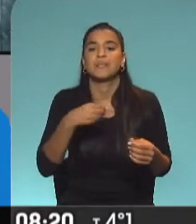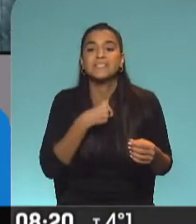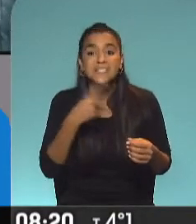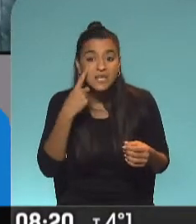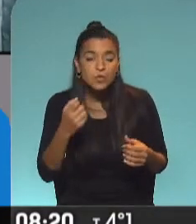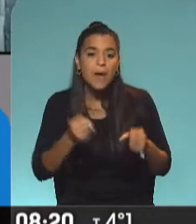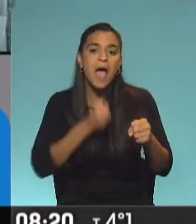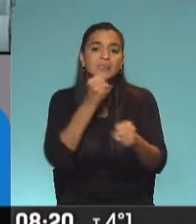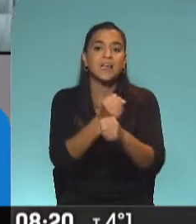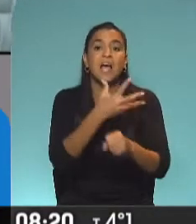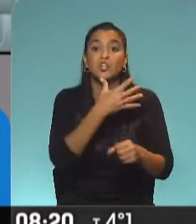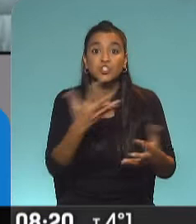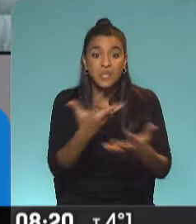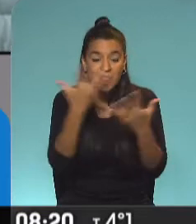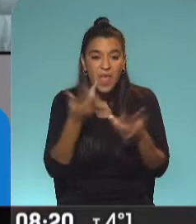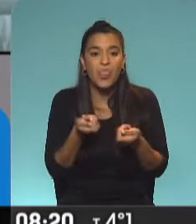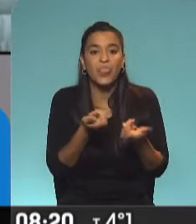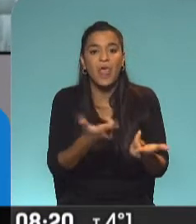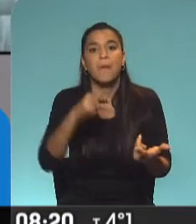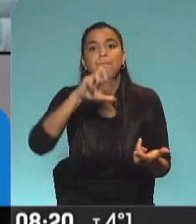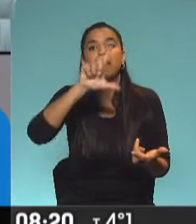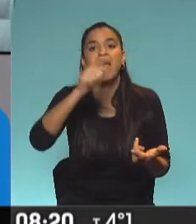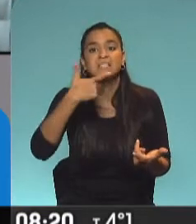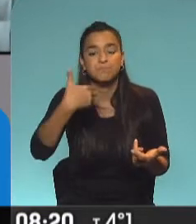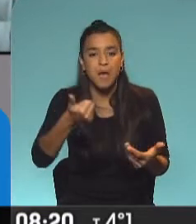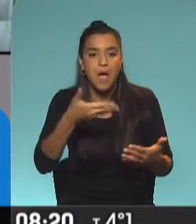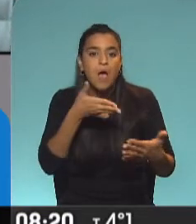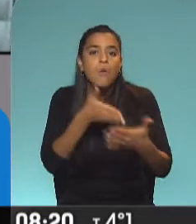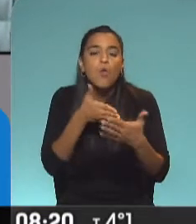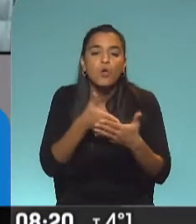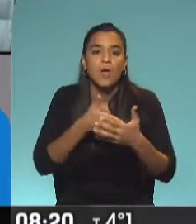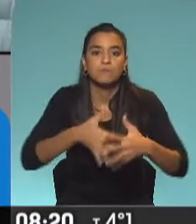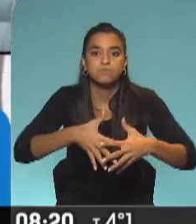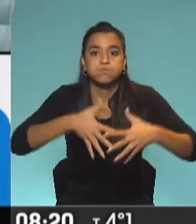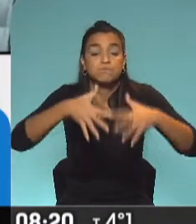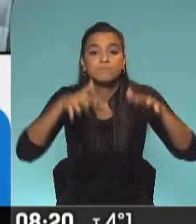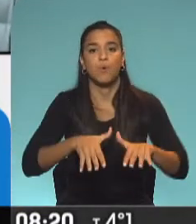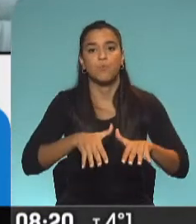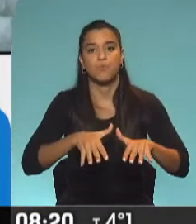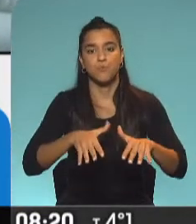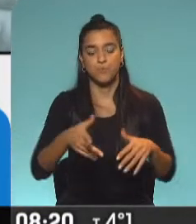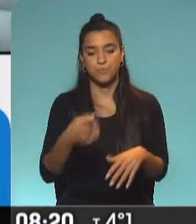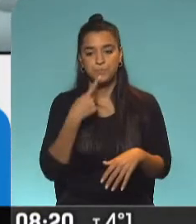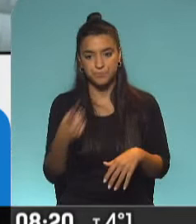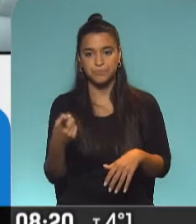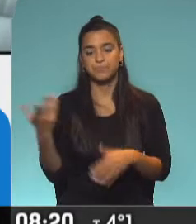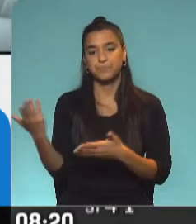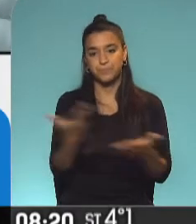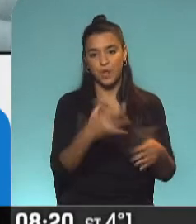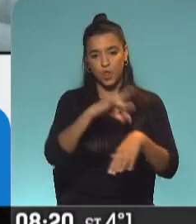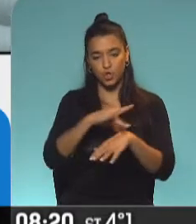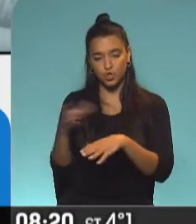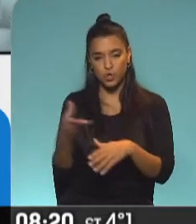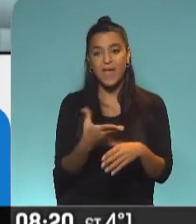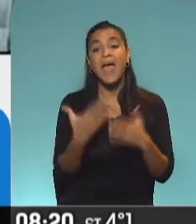síntomas hasta los 14 días, administrar el plasma y bloquear la acción de este virus. Pablo, Silvia, la doctora Beriche los escucha.